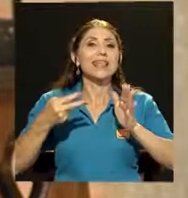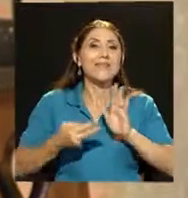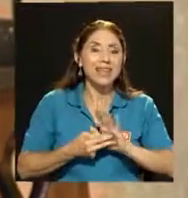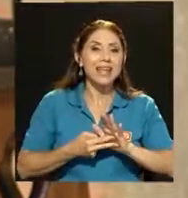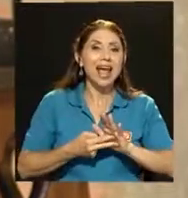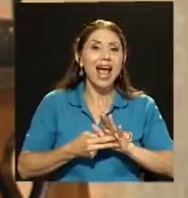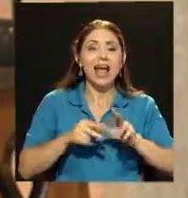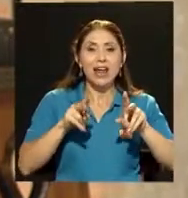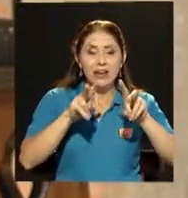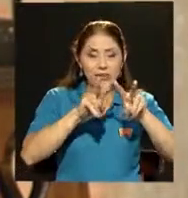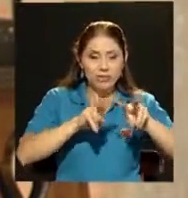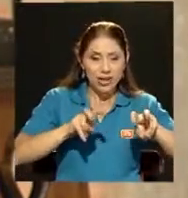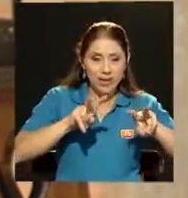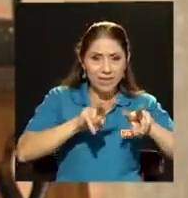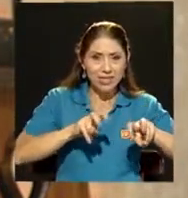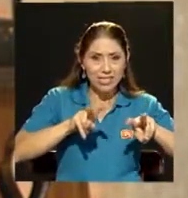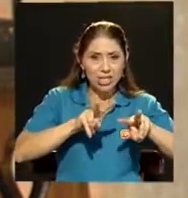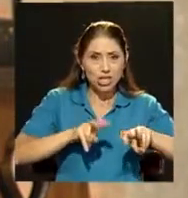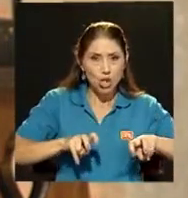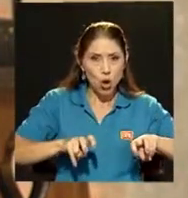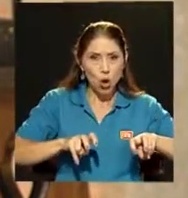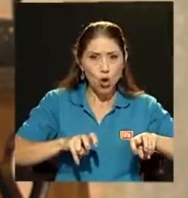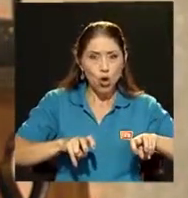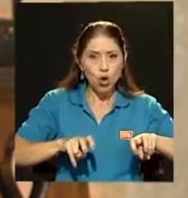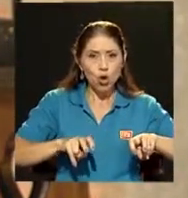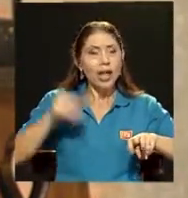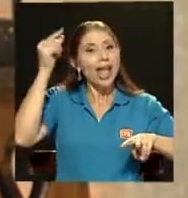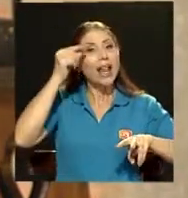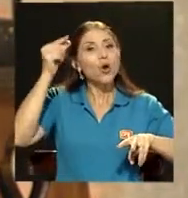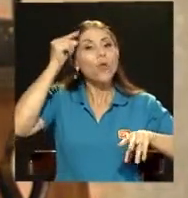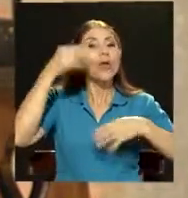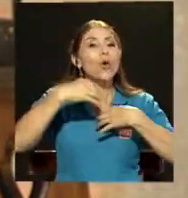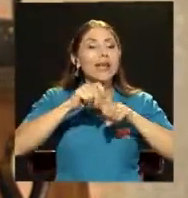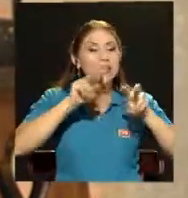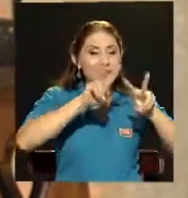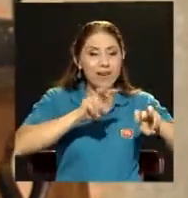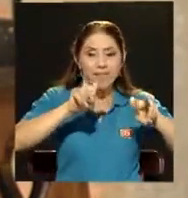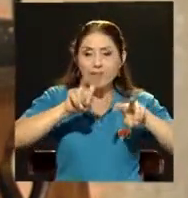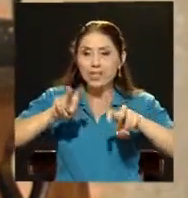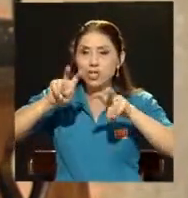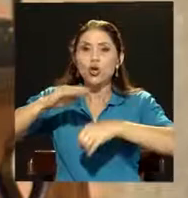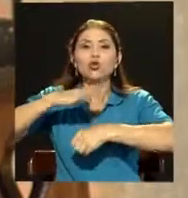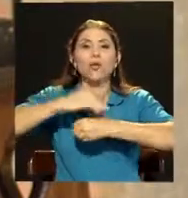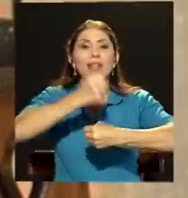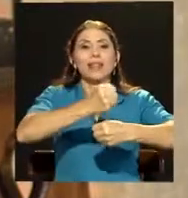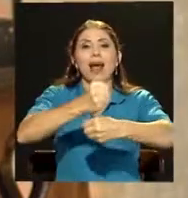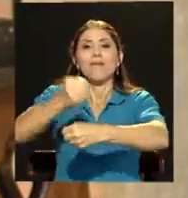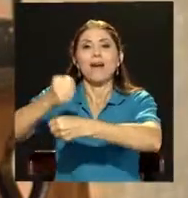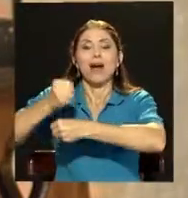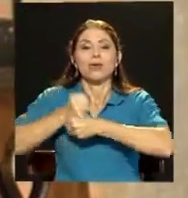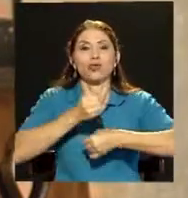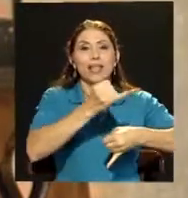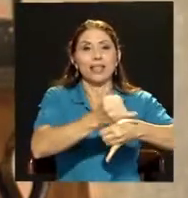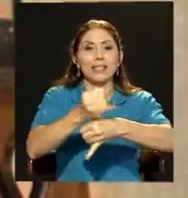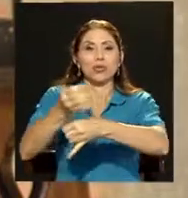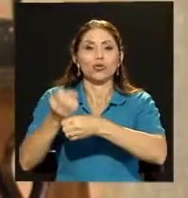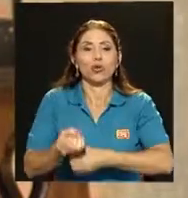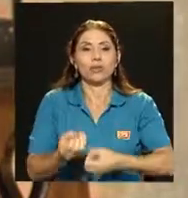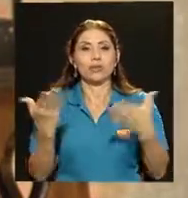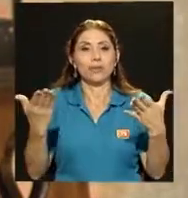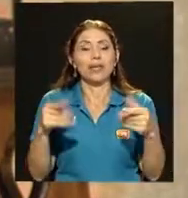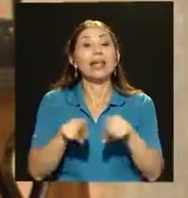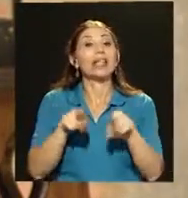de cuentas del gobierno en todos los ámbitos y el ámbito municipal